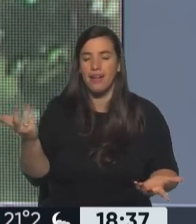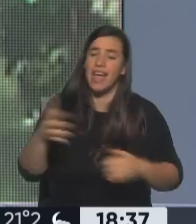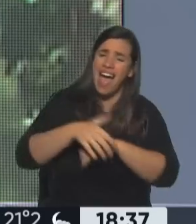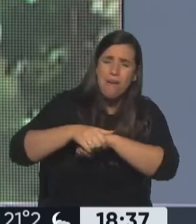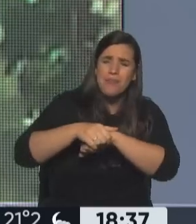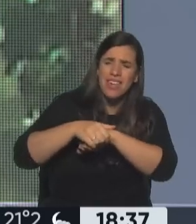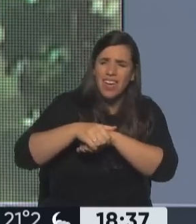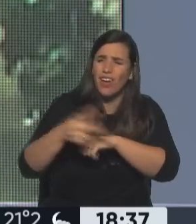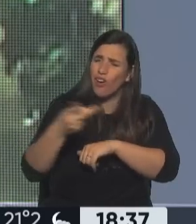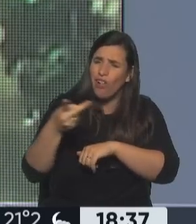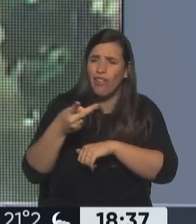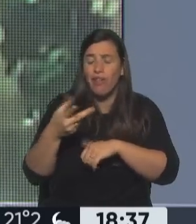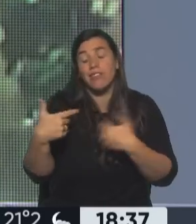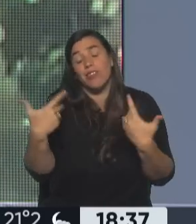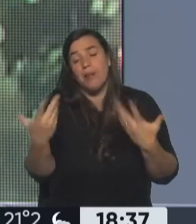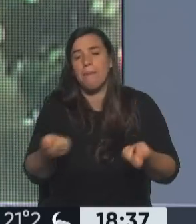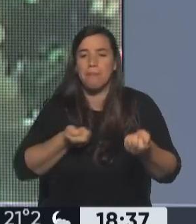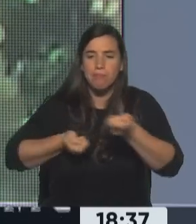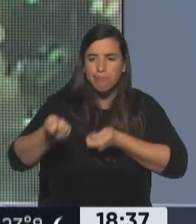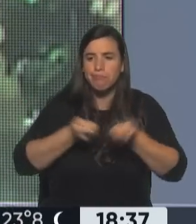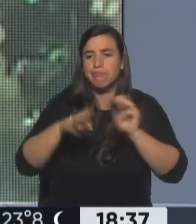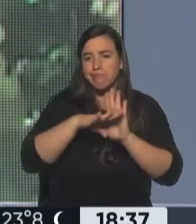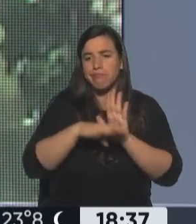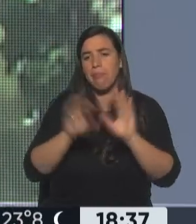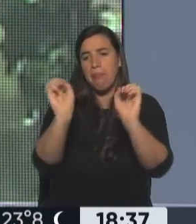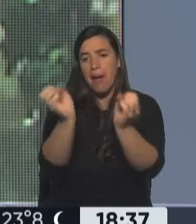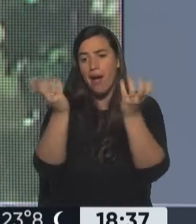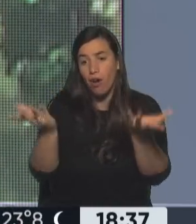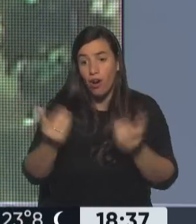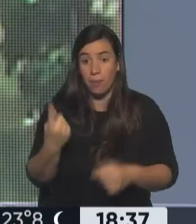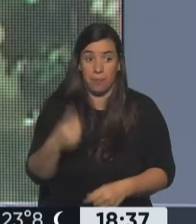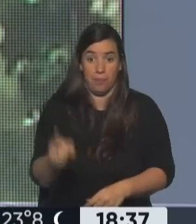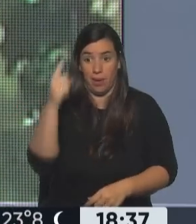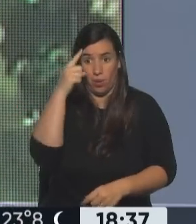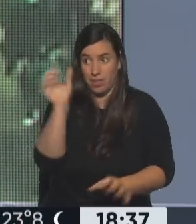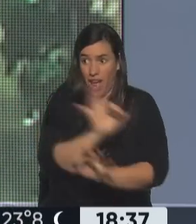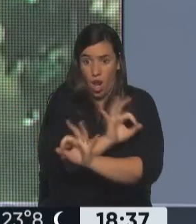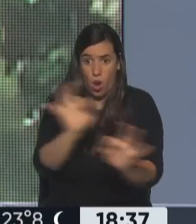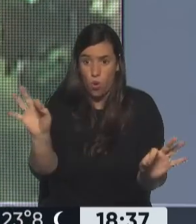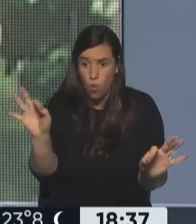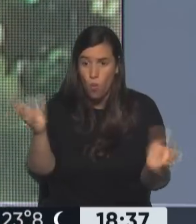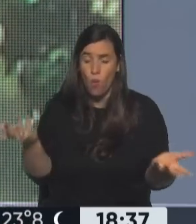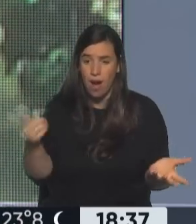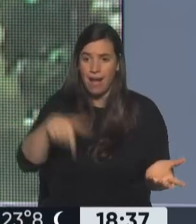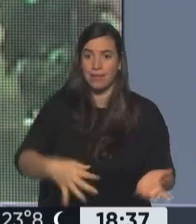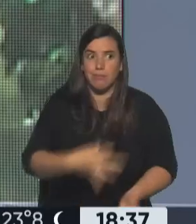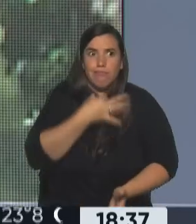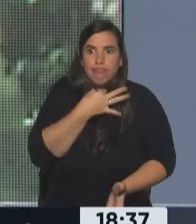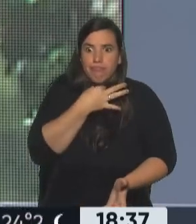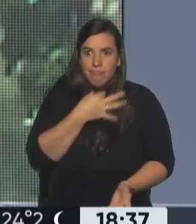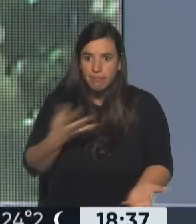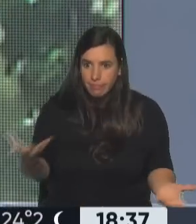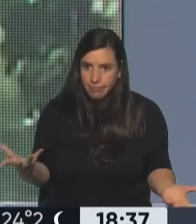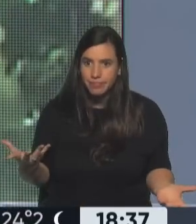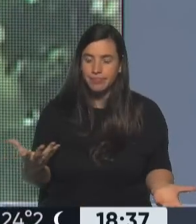vos tenías mejores condiciones de negociación. Lo que nunca se pensó es que íbamos a llegar a este punto, ¿no? A este punto de estrangulamiento externo que nos